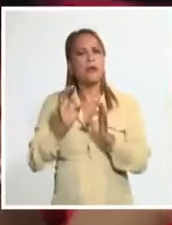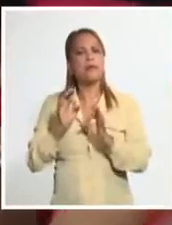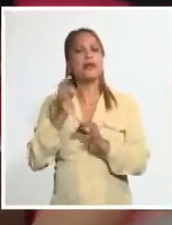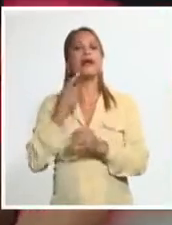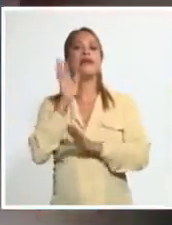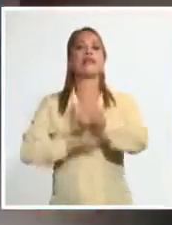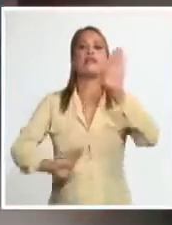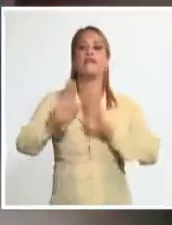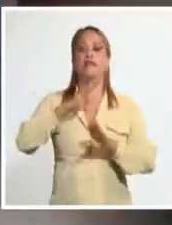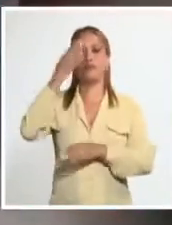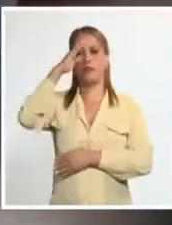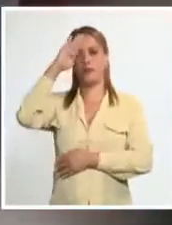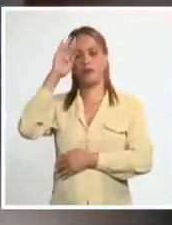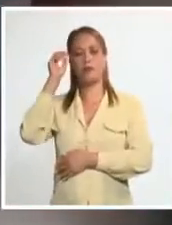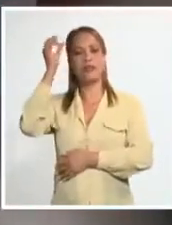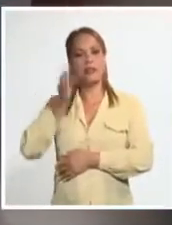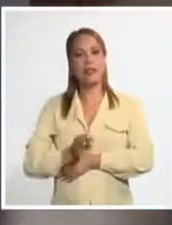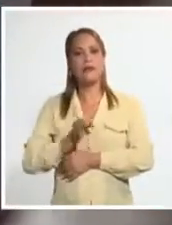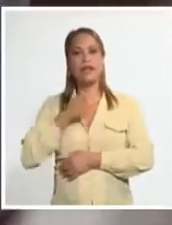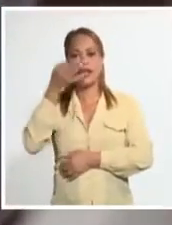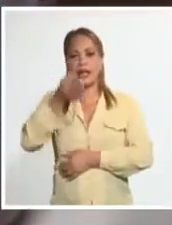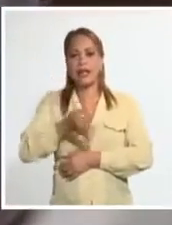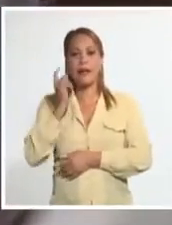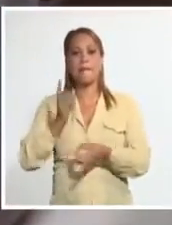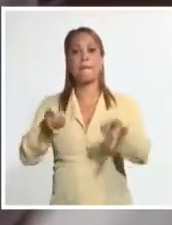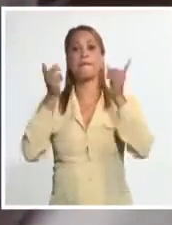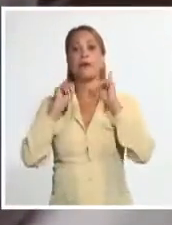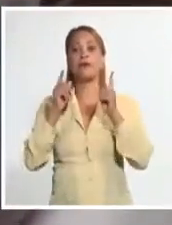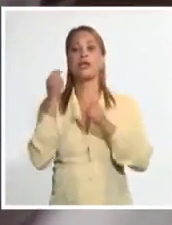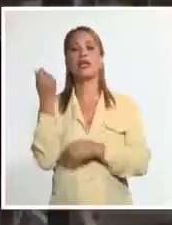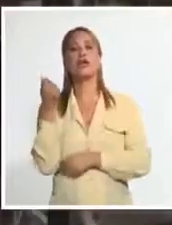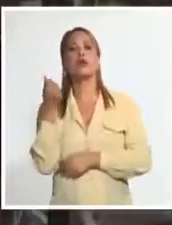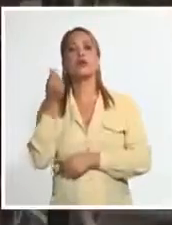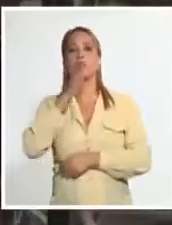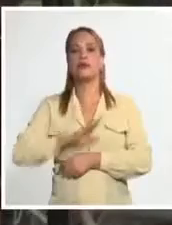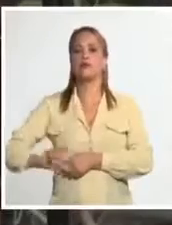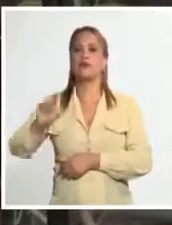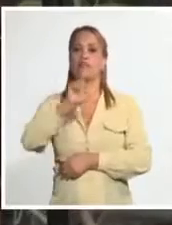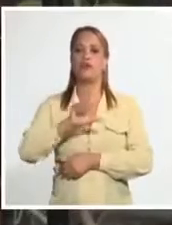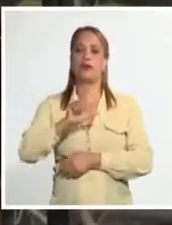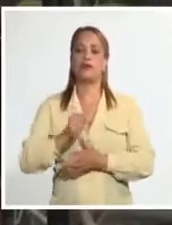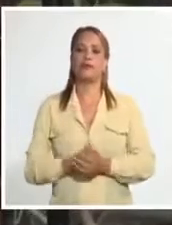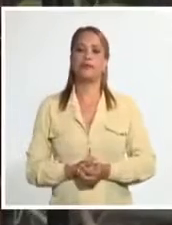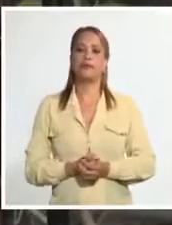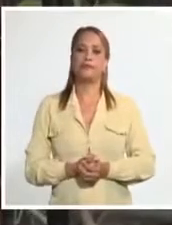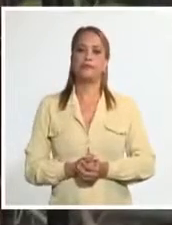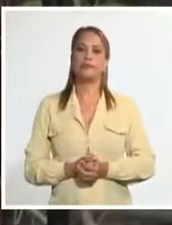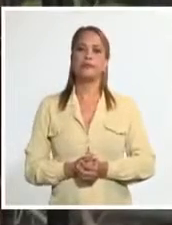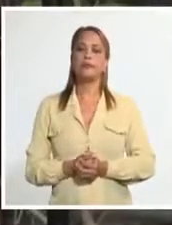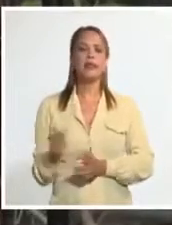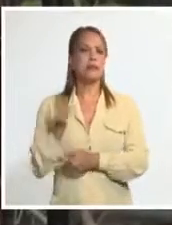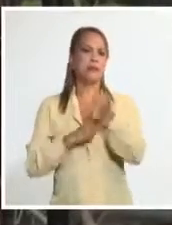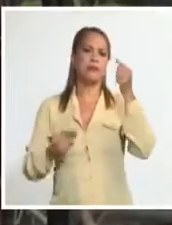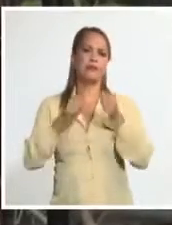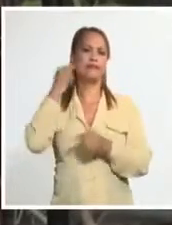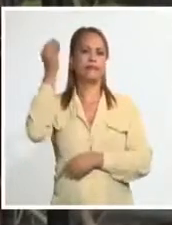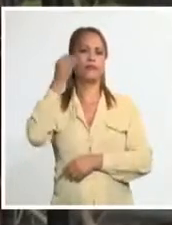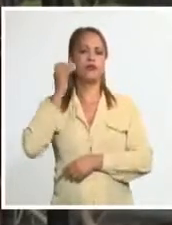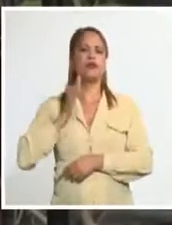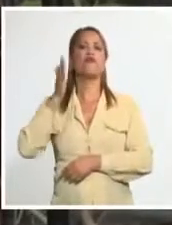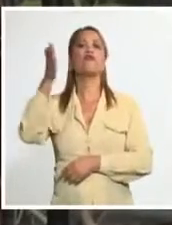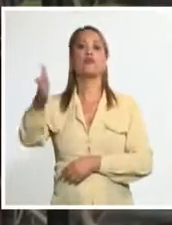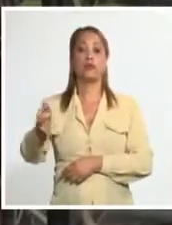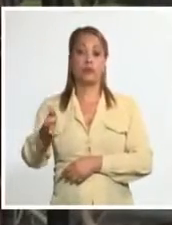cubanía y teniendo en cuenta nuestra realidad política, económica y social. Y sobre todo pensando en el futuro. Yo creo que aquí es